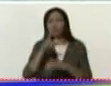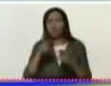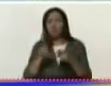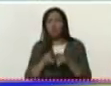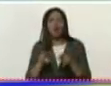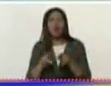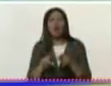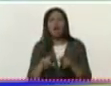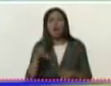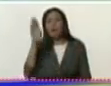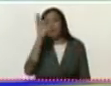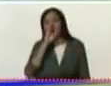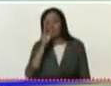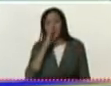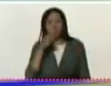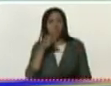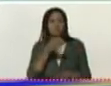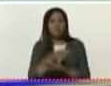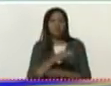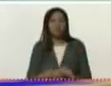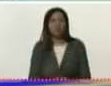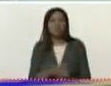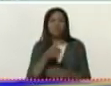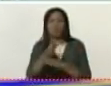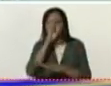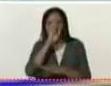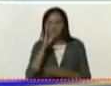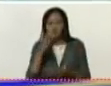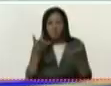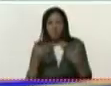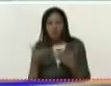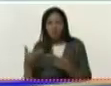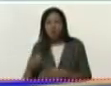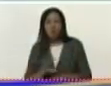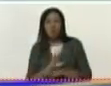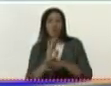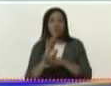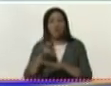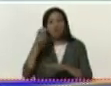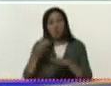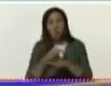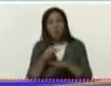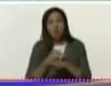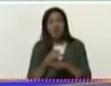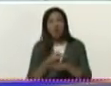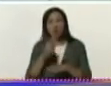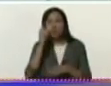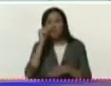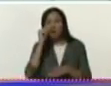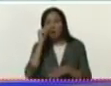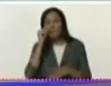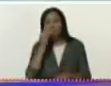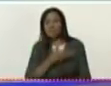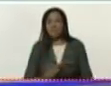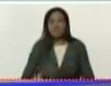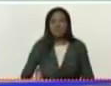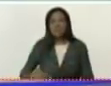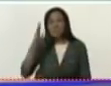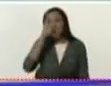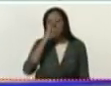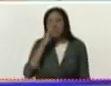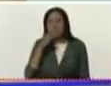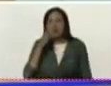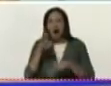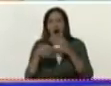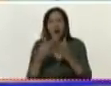Brasil. En Brasil fueron recibidos por protectores del gobierno de Jair Bolsonaro y de allí fueron